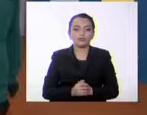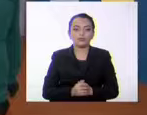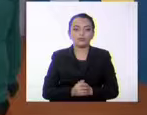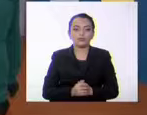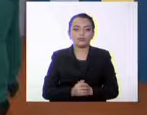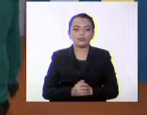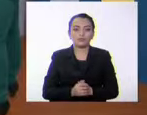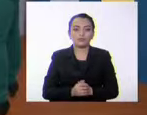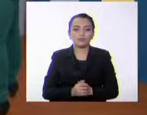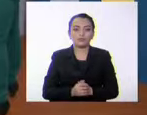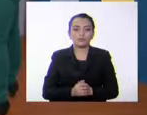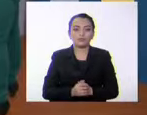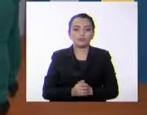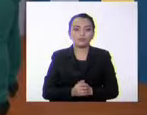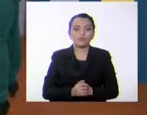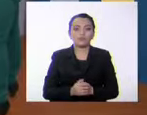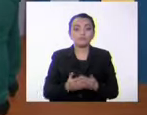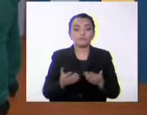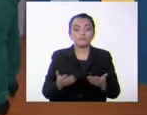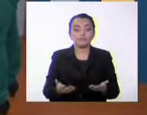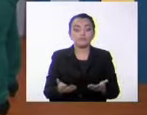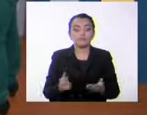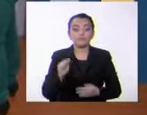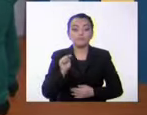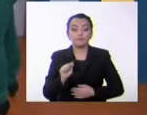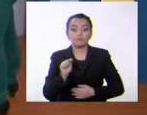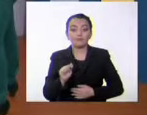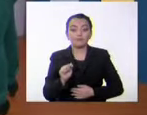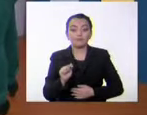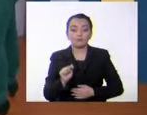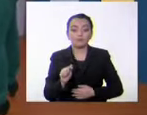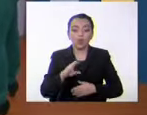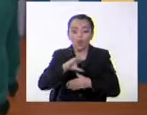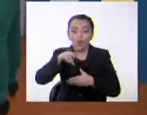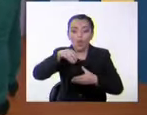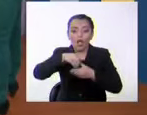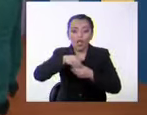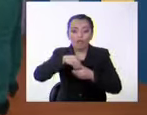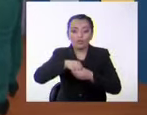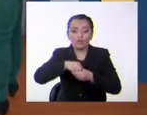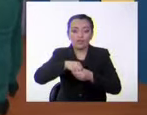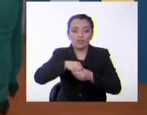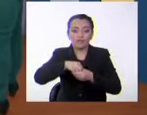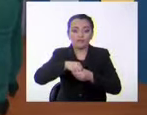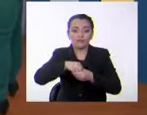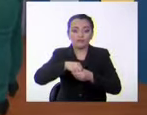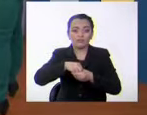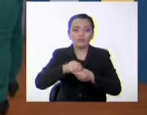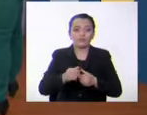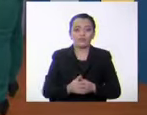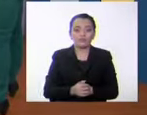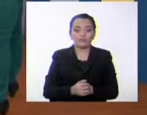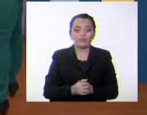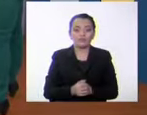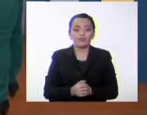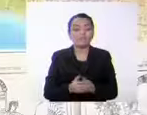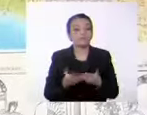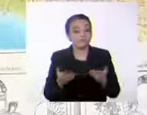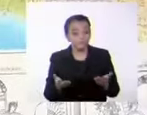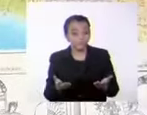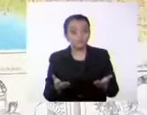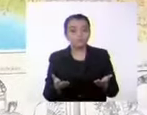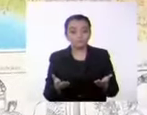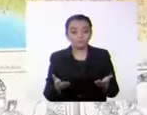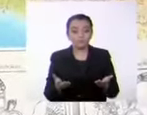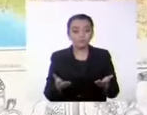y esto era lo que ellos guardaban para reclamarle a la corona. Muy bien, precisamente con lo que tú acabas de mencionar